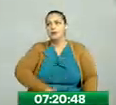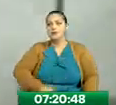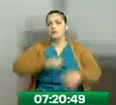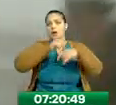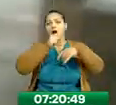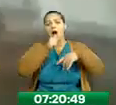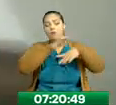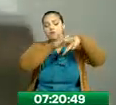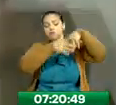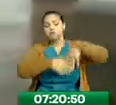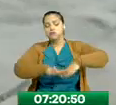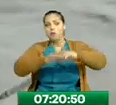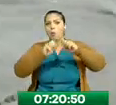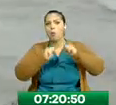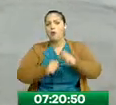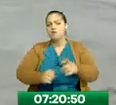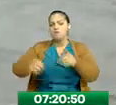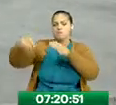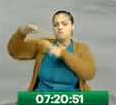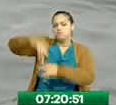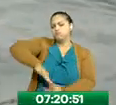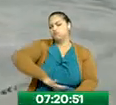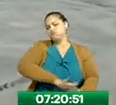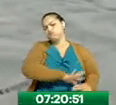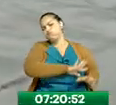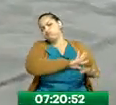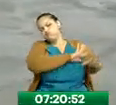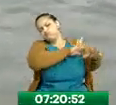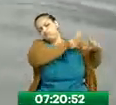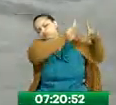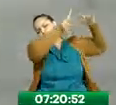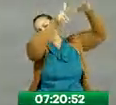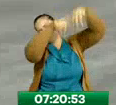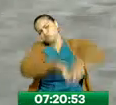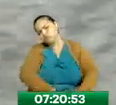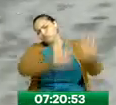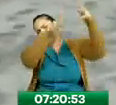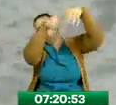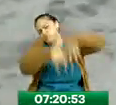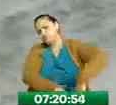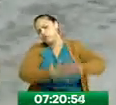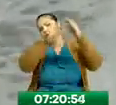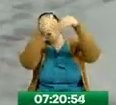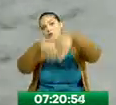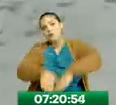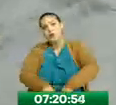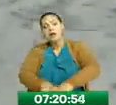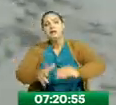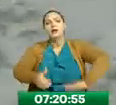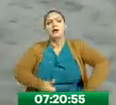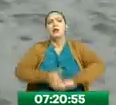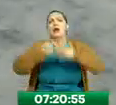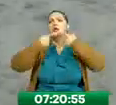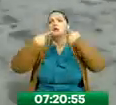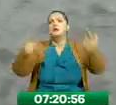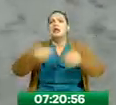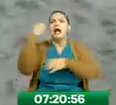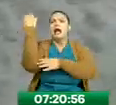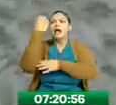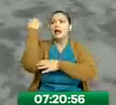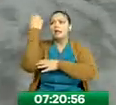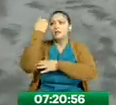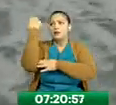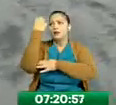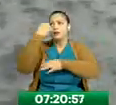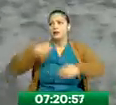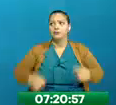de Meteorología decretó la alarma naranja para este 22 de enero en las comunidades autónomas de Islas Baleares